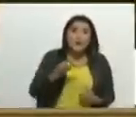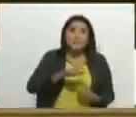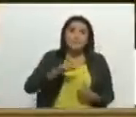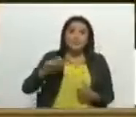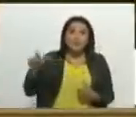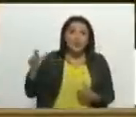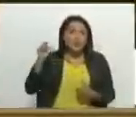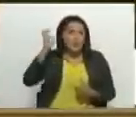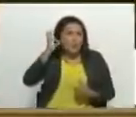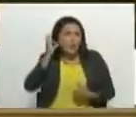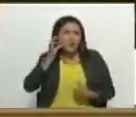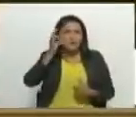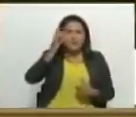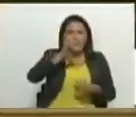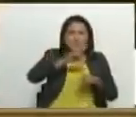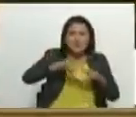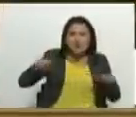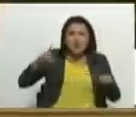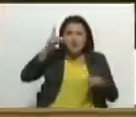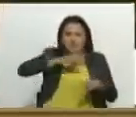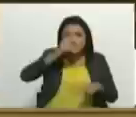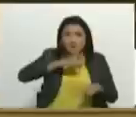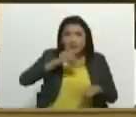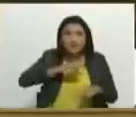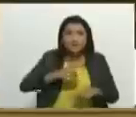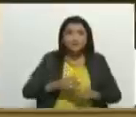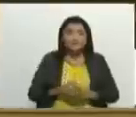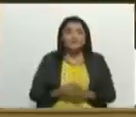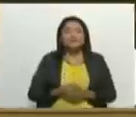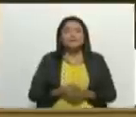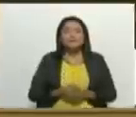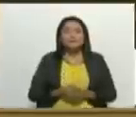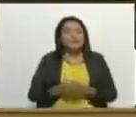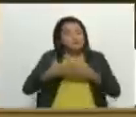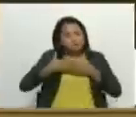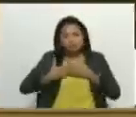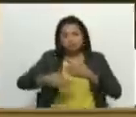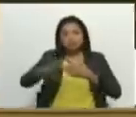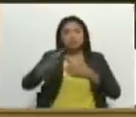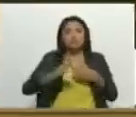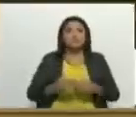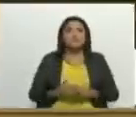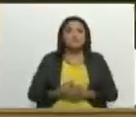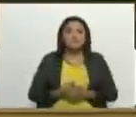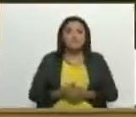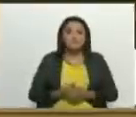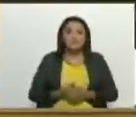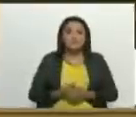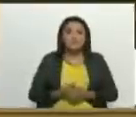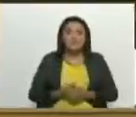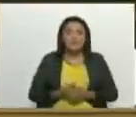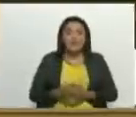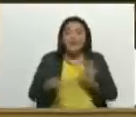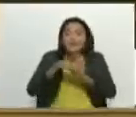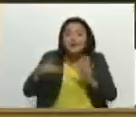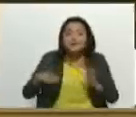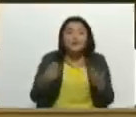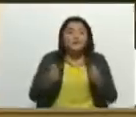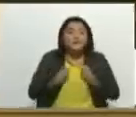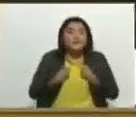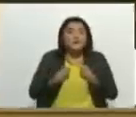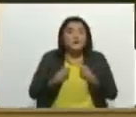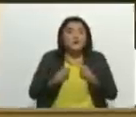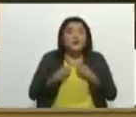Los derechos fundamentales de los postergados por siglos. Los derechos a la vida, a